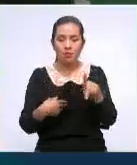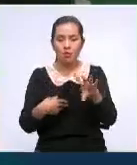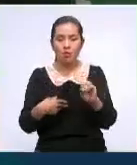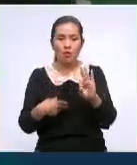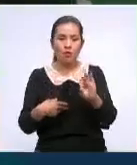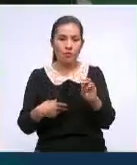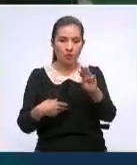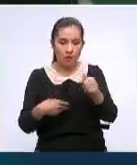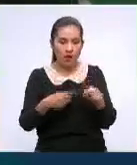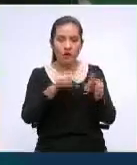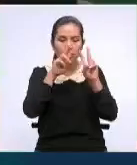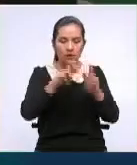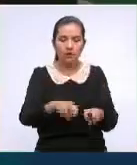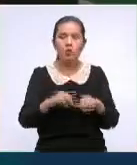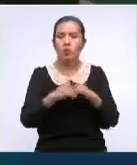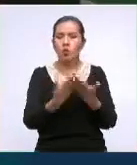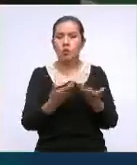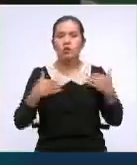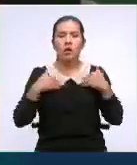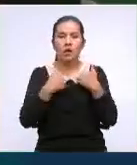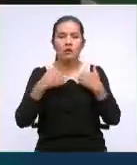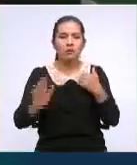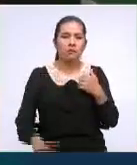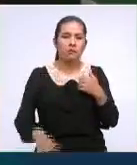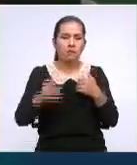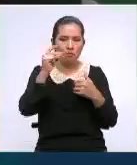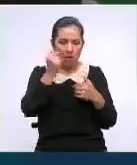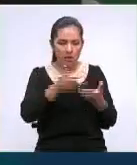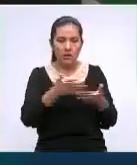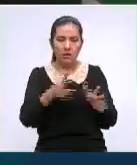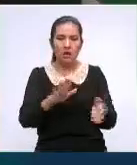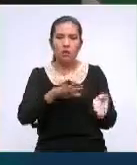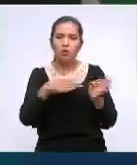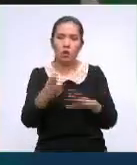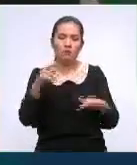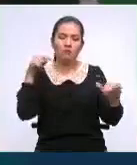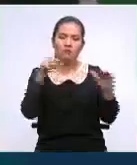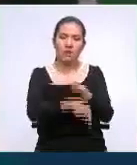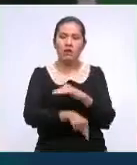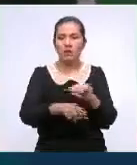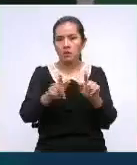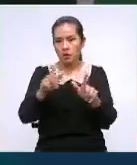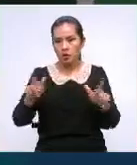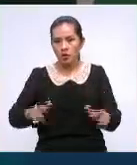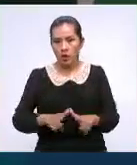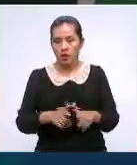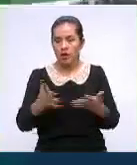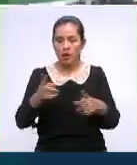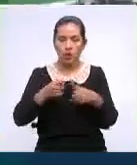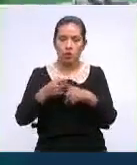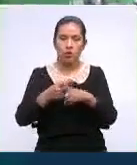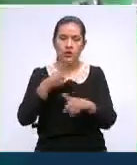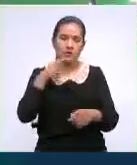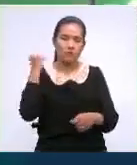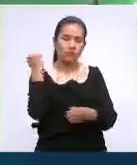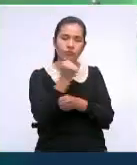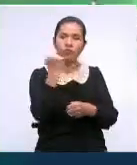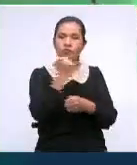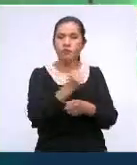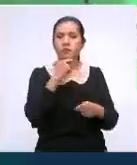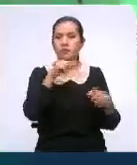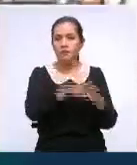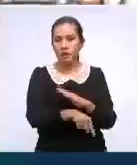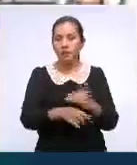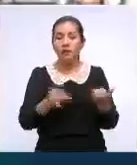la situación del can que ha sido, en este caso, muerto en el lugar con diferentes puñaladas. Familiares y vecinos